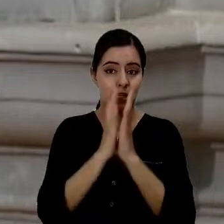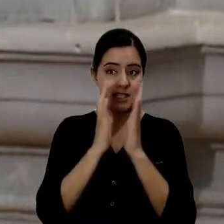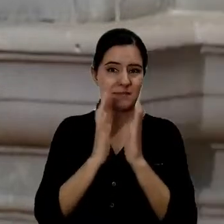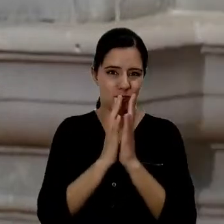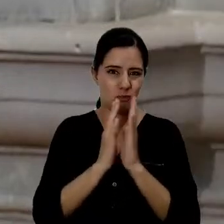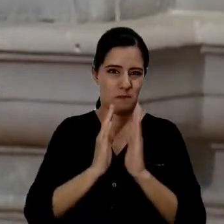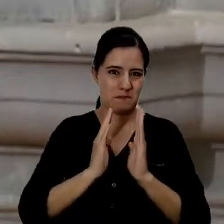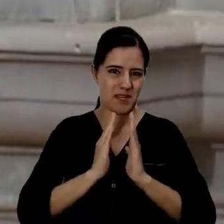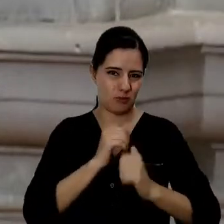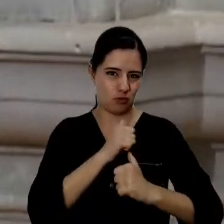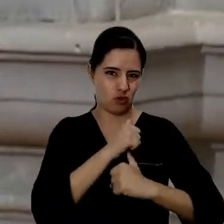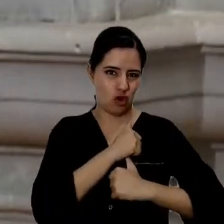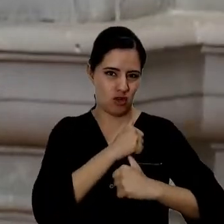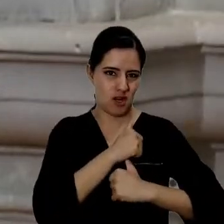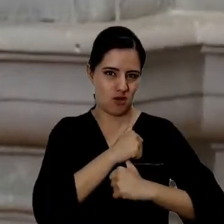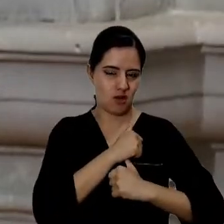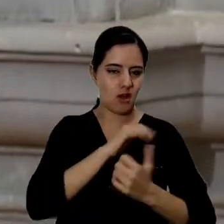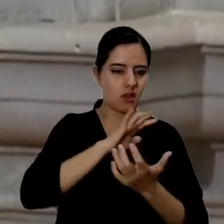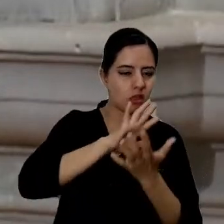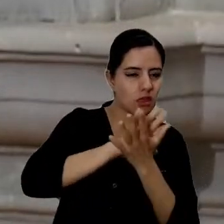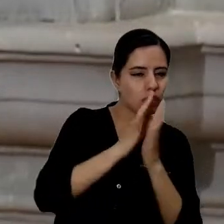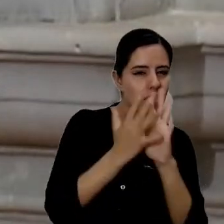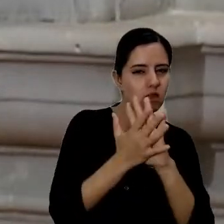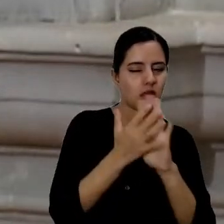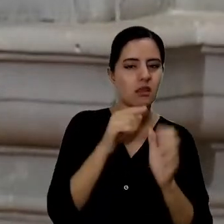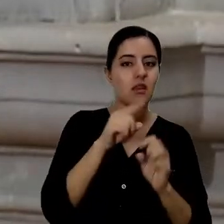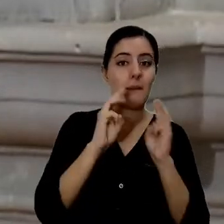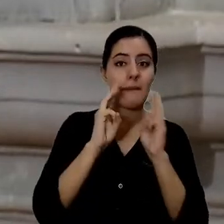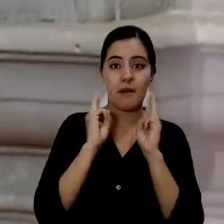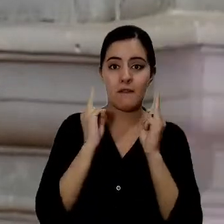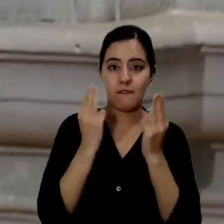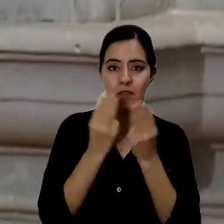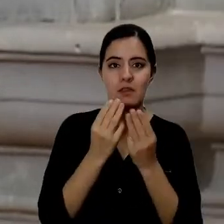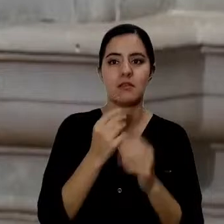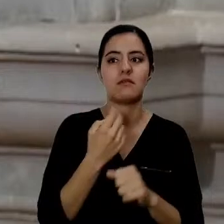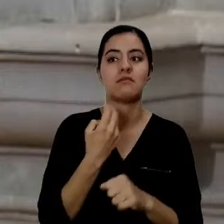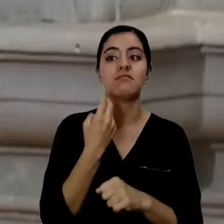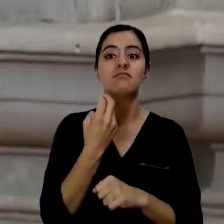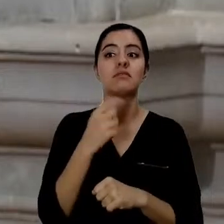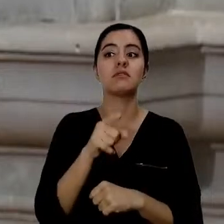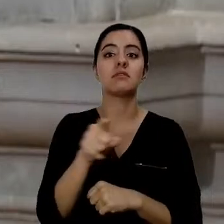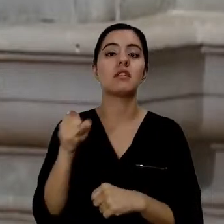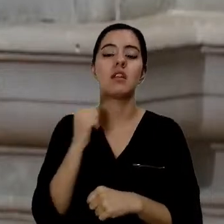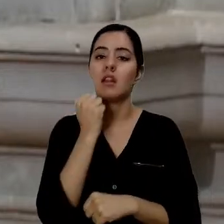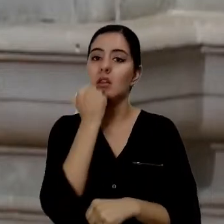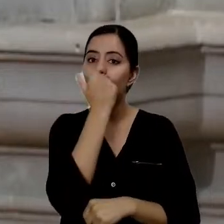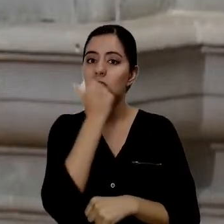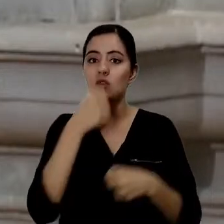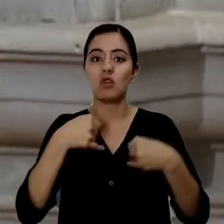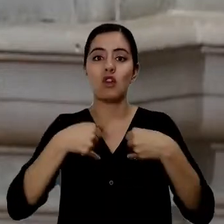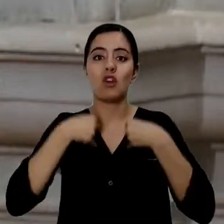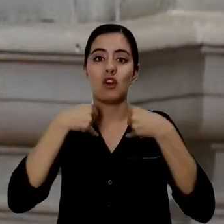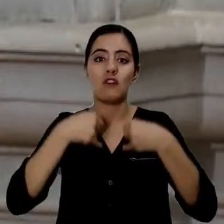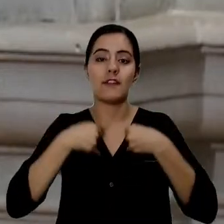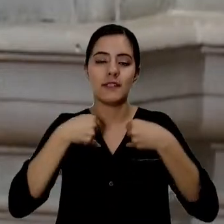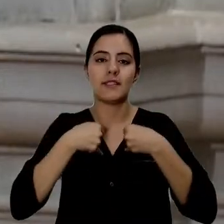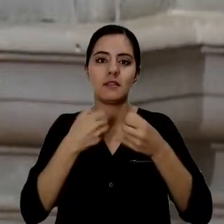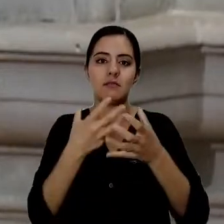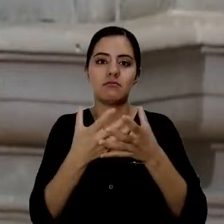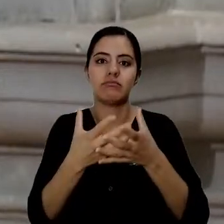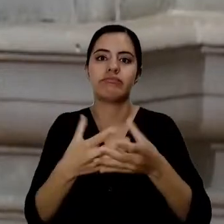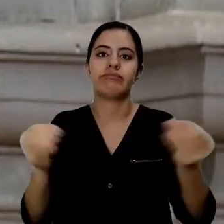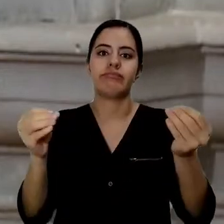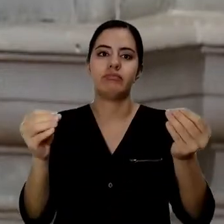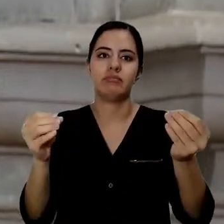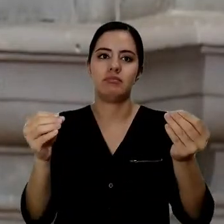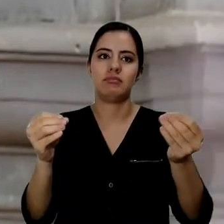coludidos con delincuentes propició la desaparición de estos jóvenes normalistas. Lo